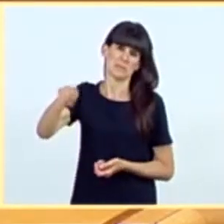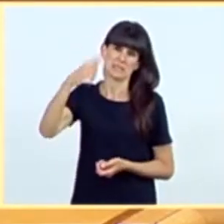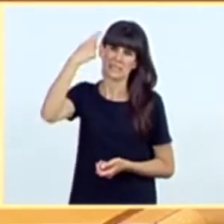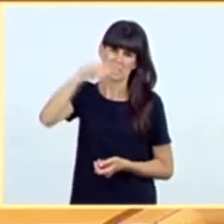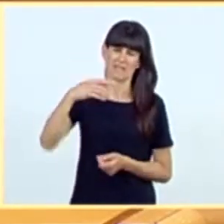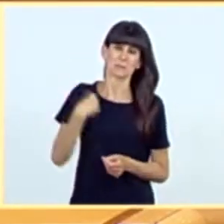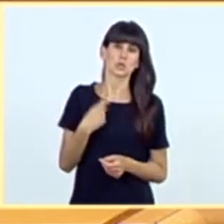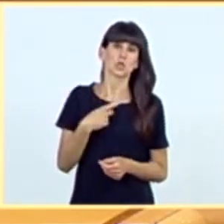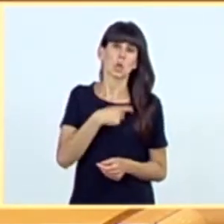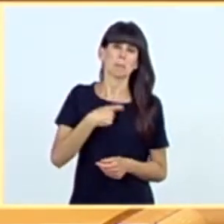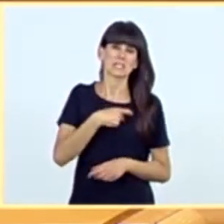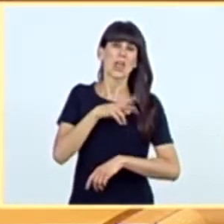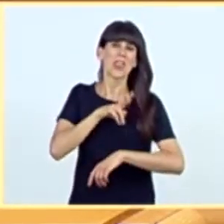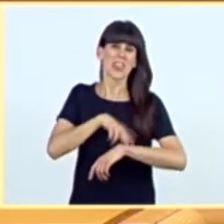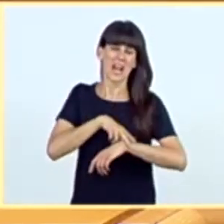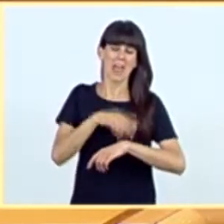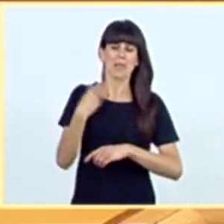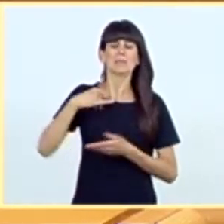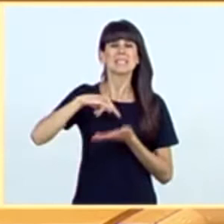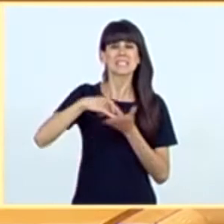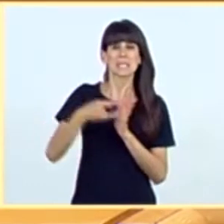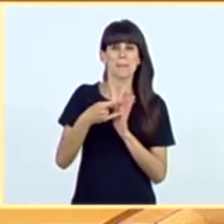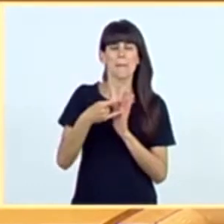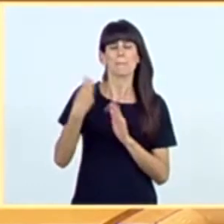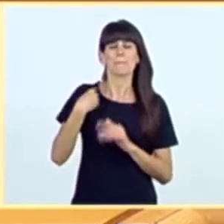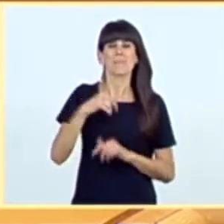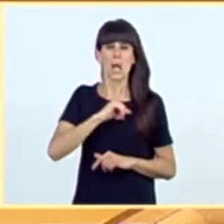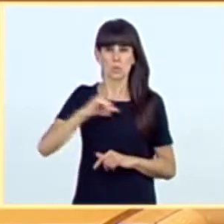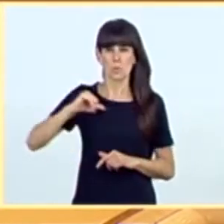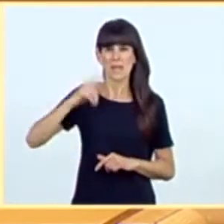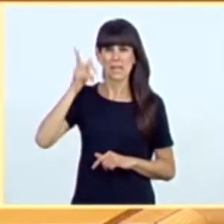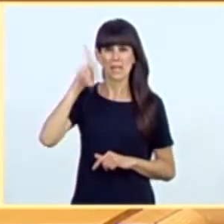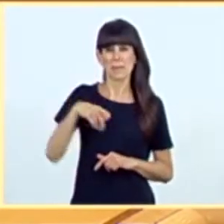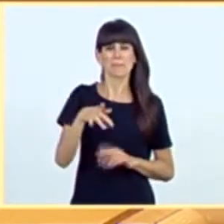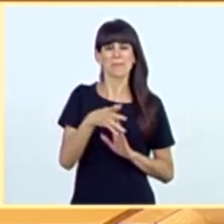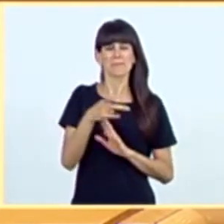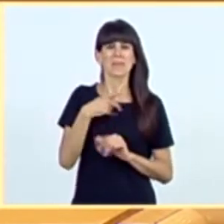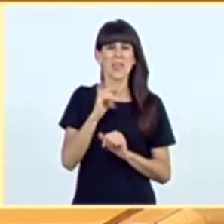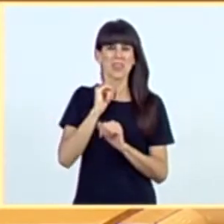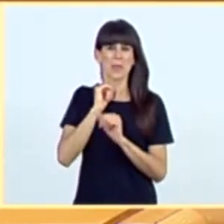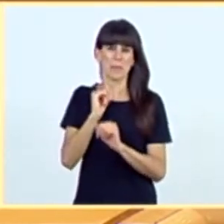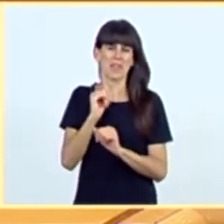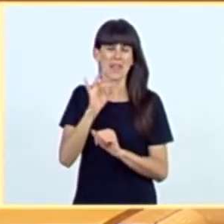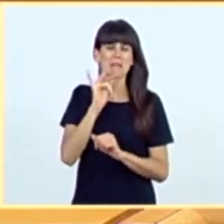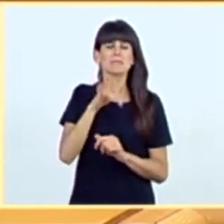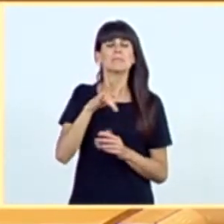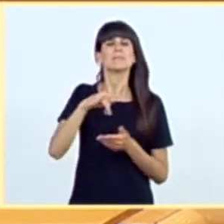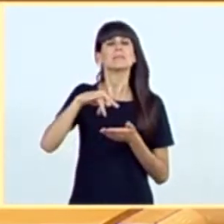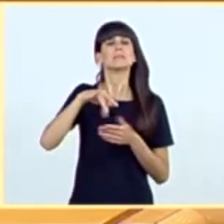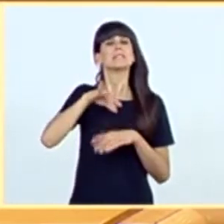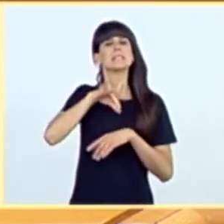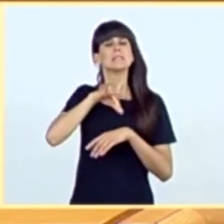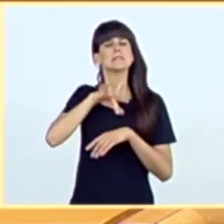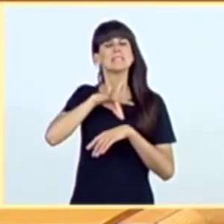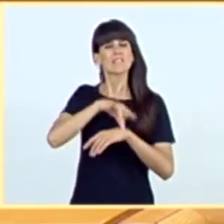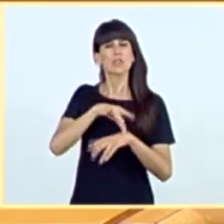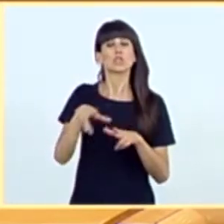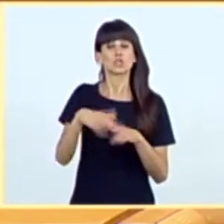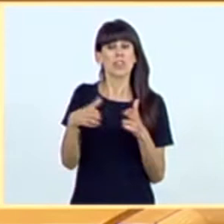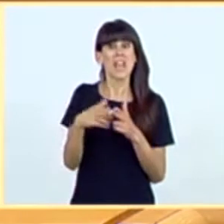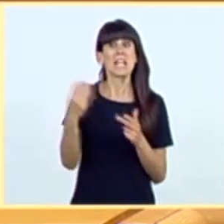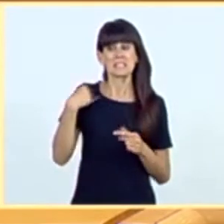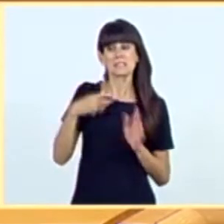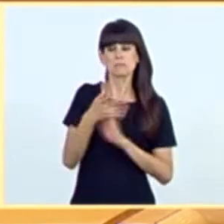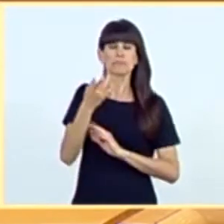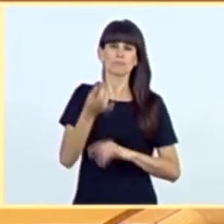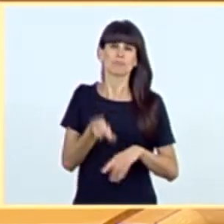Comisión Delegada del Sistema para la Autonomía y la Atención a la Dependencia del Consejo Territorial de Servicios Sociales y Dependencia acordó recientemente crear